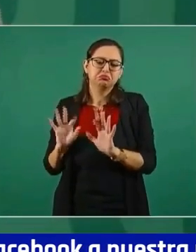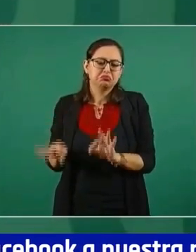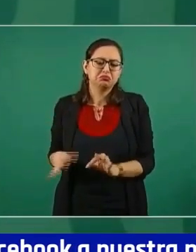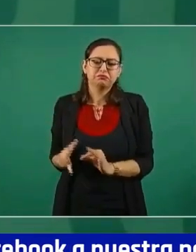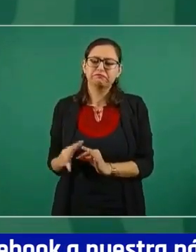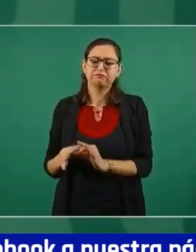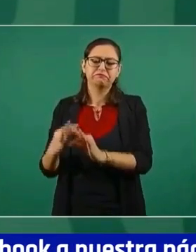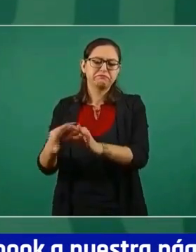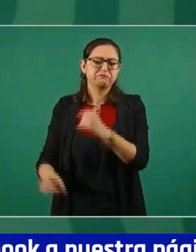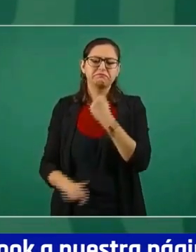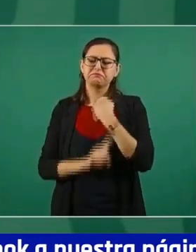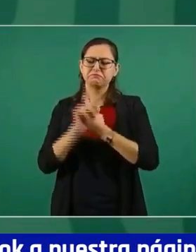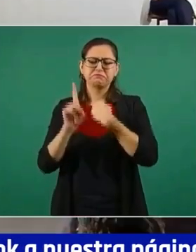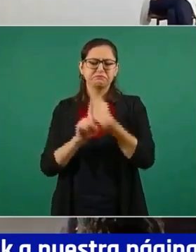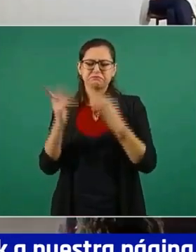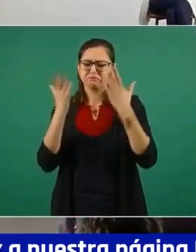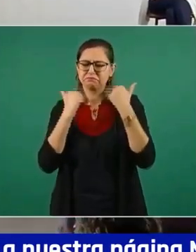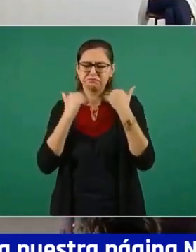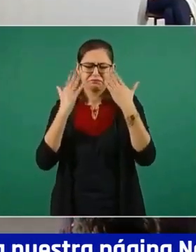Esta es la carta.